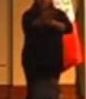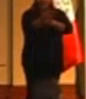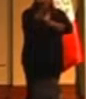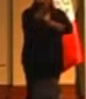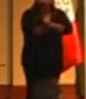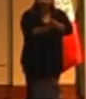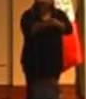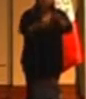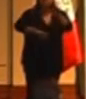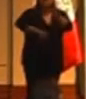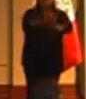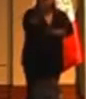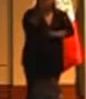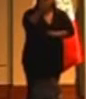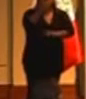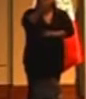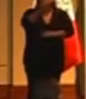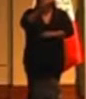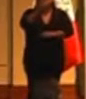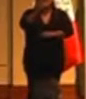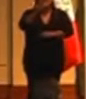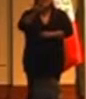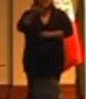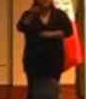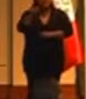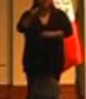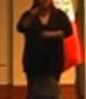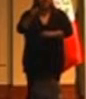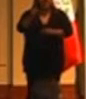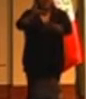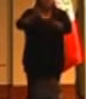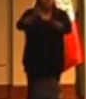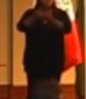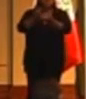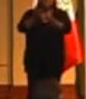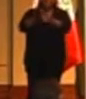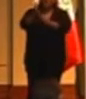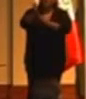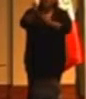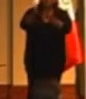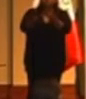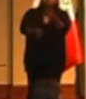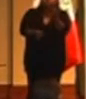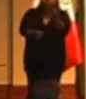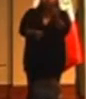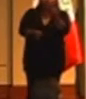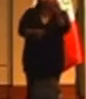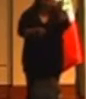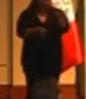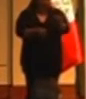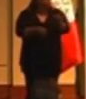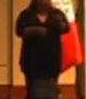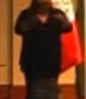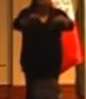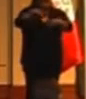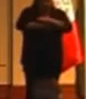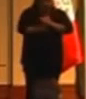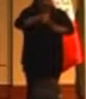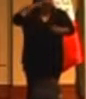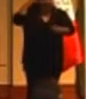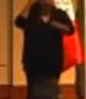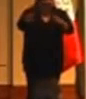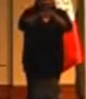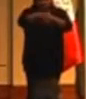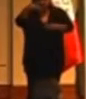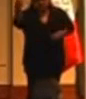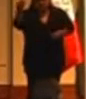de la Nación en la avenida Bancay a dejar un oficio. Pero nos llamó la atención por qué este señor estaba fuera de la jurisdicción.